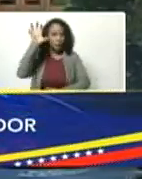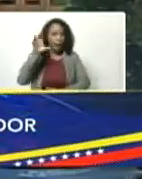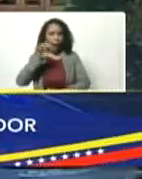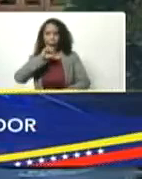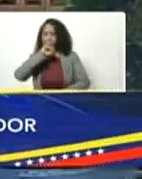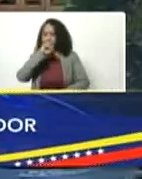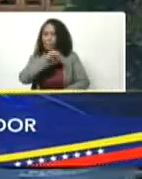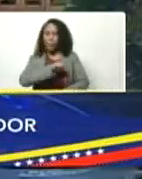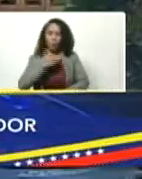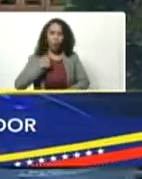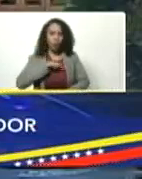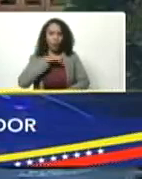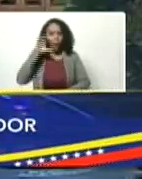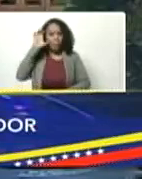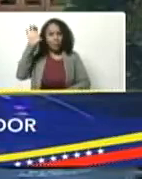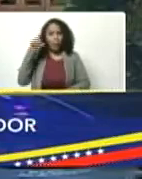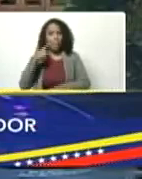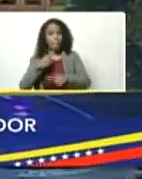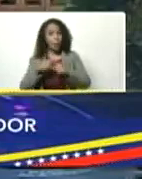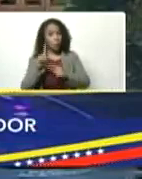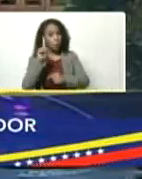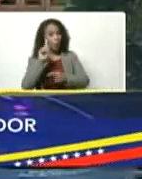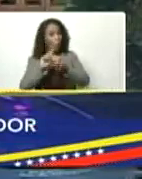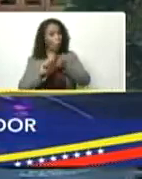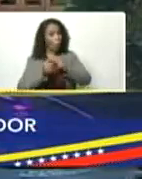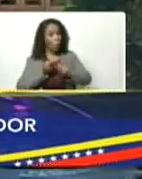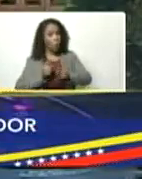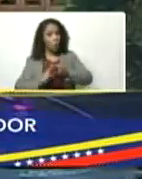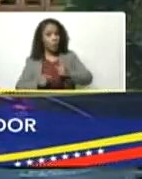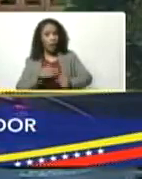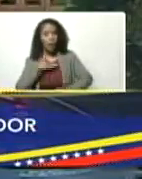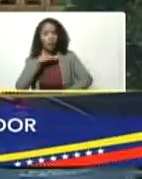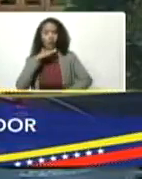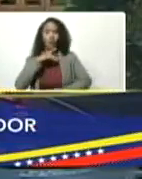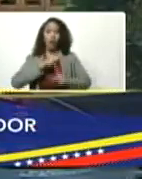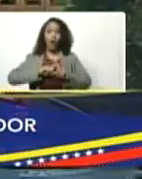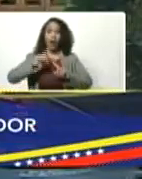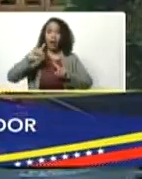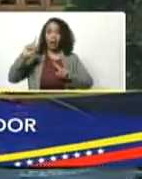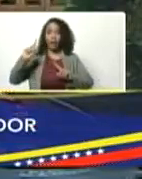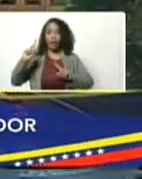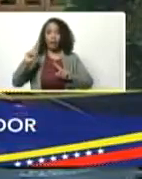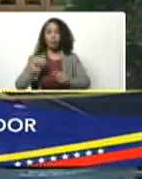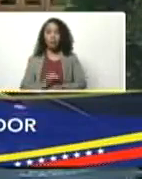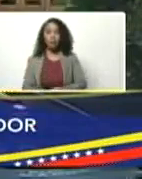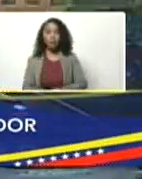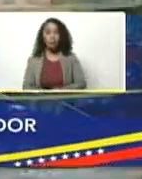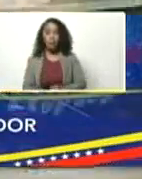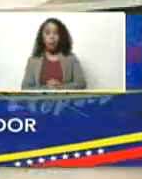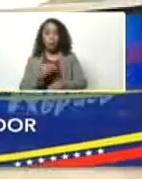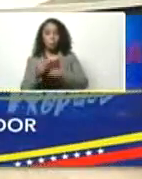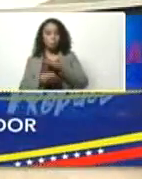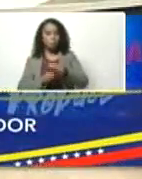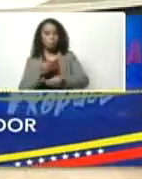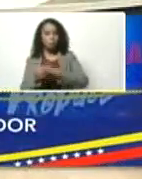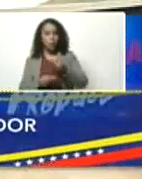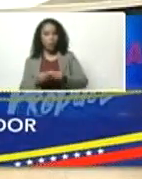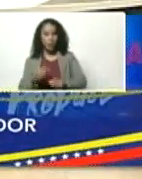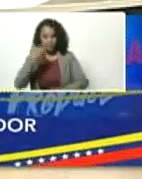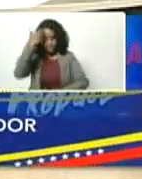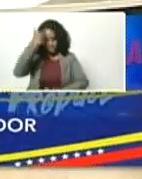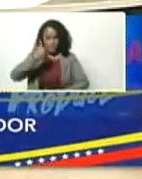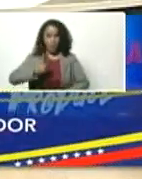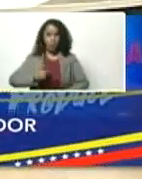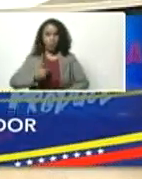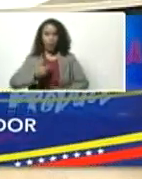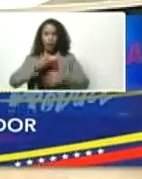nuestra patria. Pero una cosa que lo llena uno de energía, nos hace seres